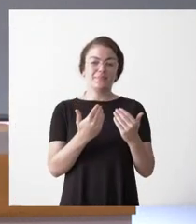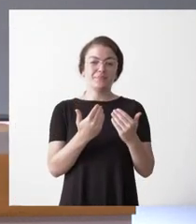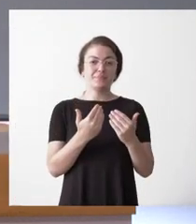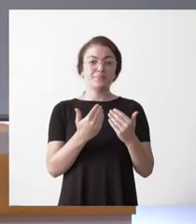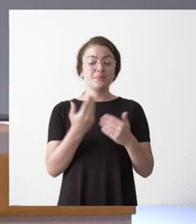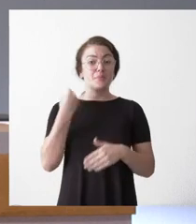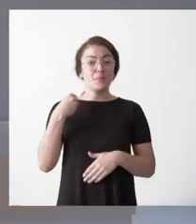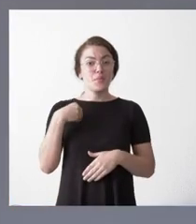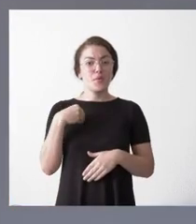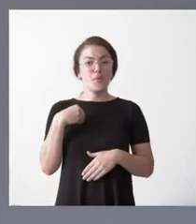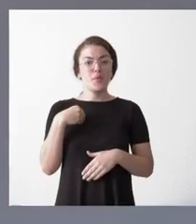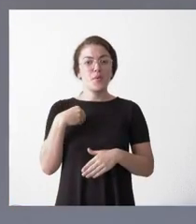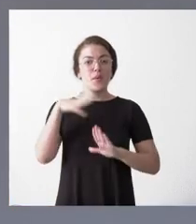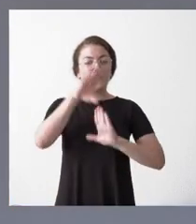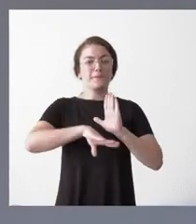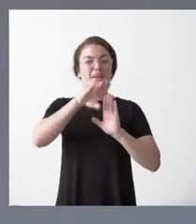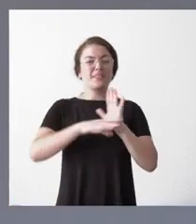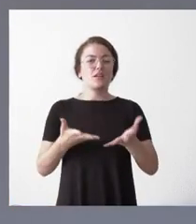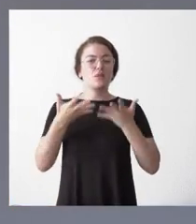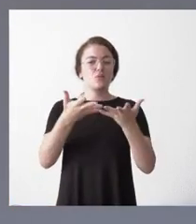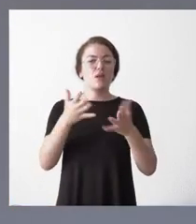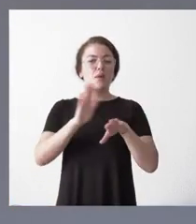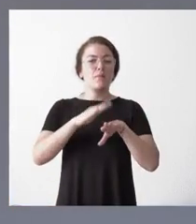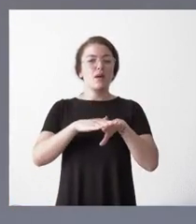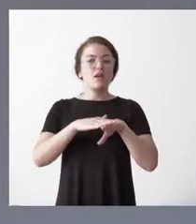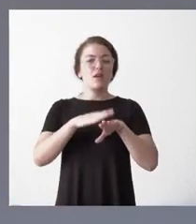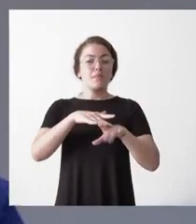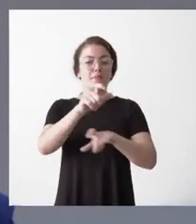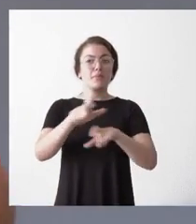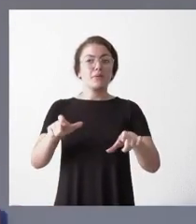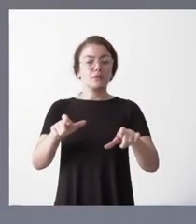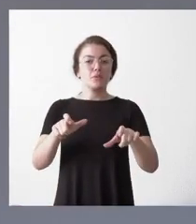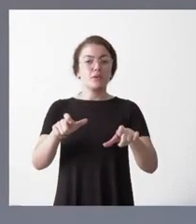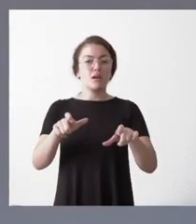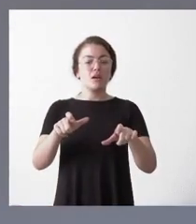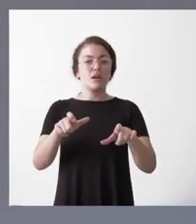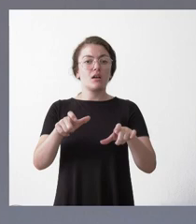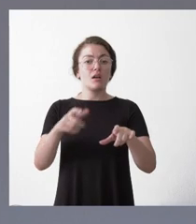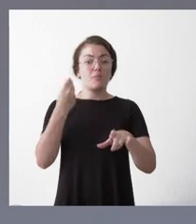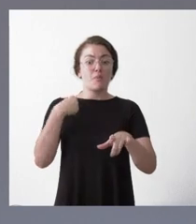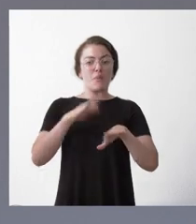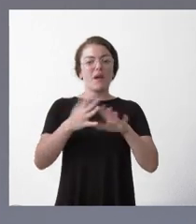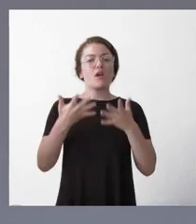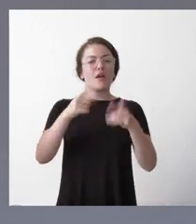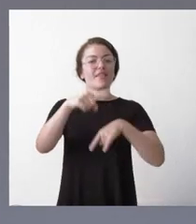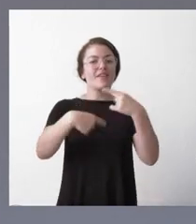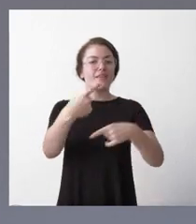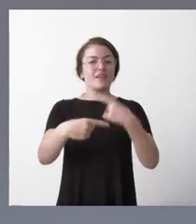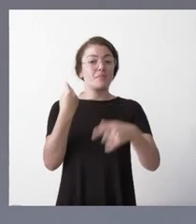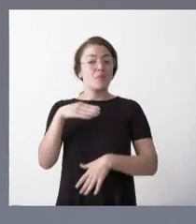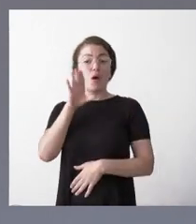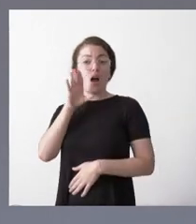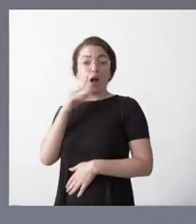este paquete de ayudas que van dirigidas directamente a las personas a ayudar en su día a día que comentaba el